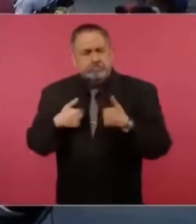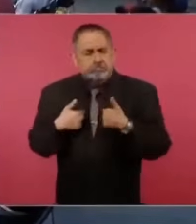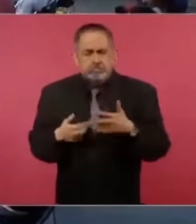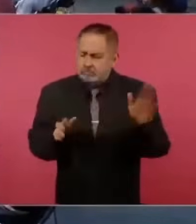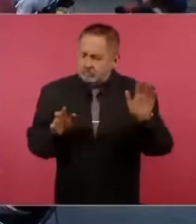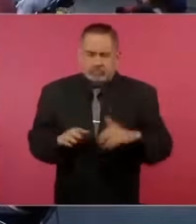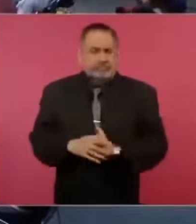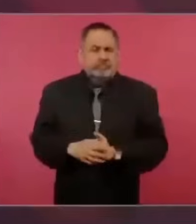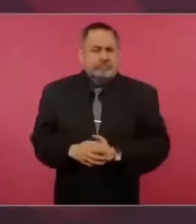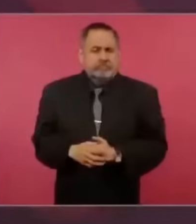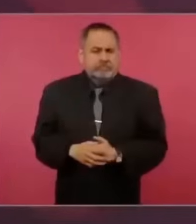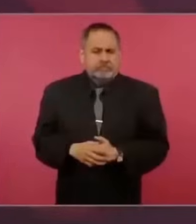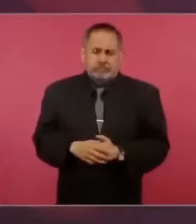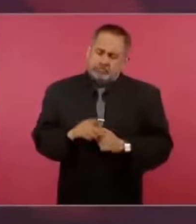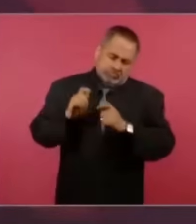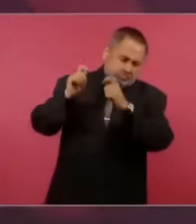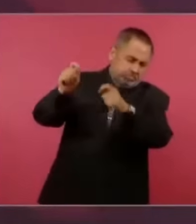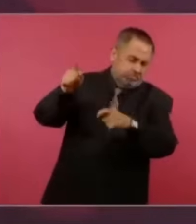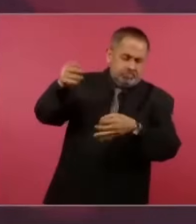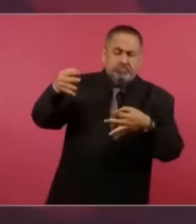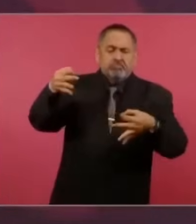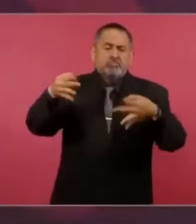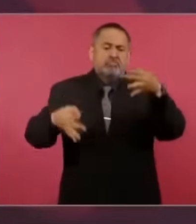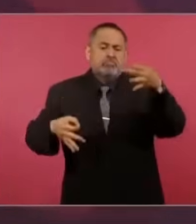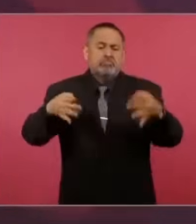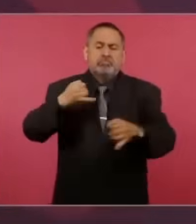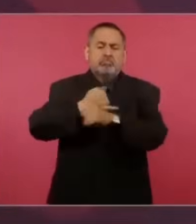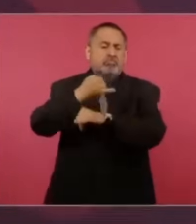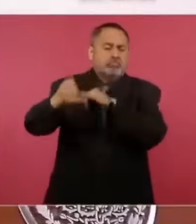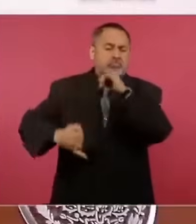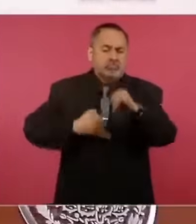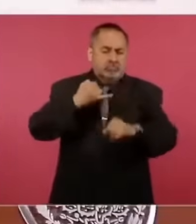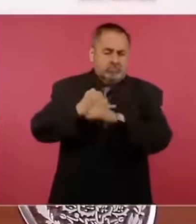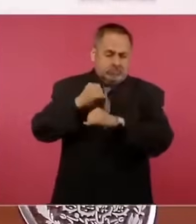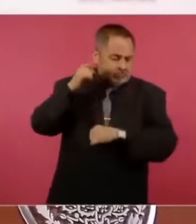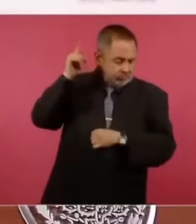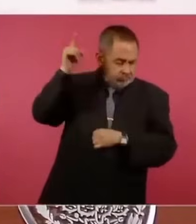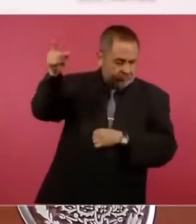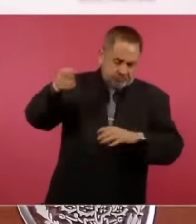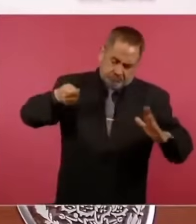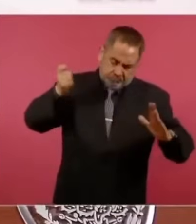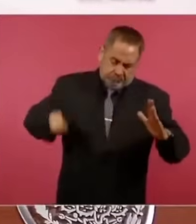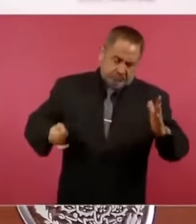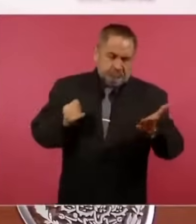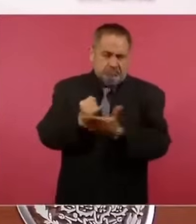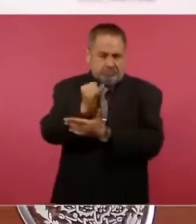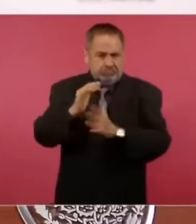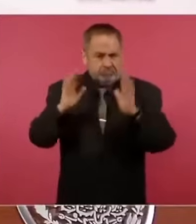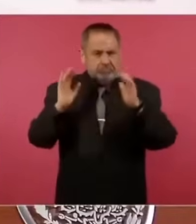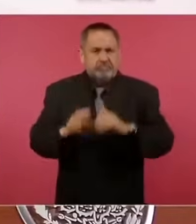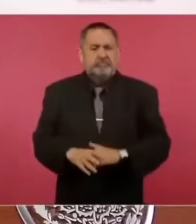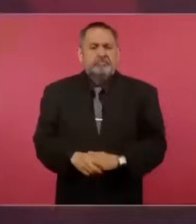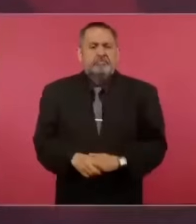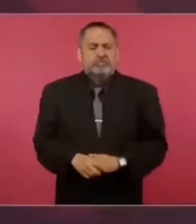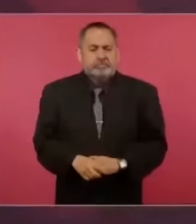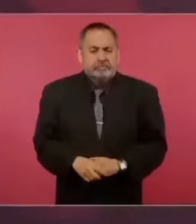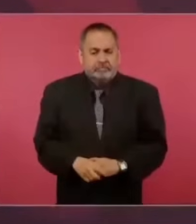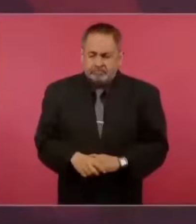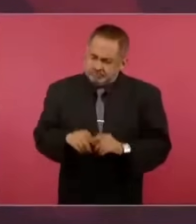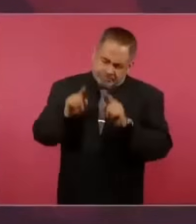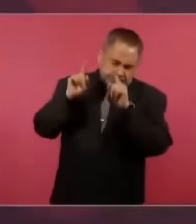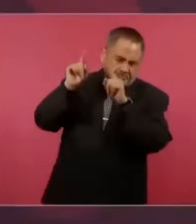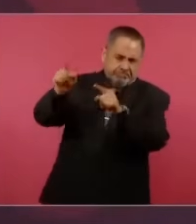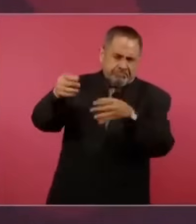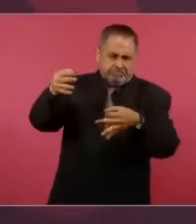Esto ya está en la Corte Internacional y allá se va a resolver. Todo a través de la Corte. Todo a través de la